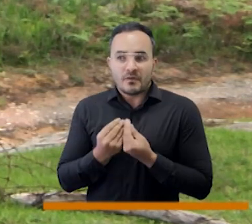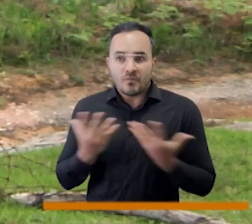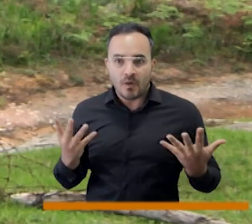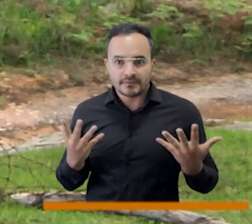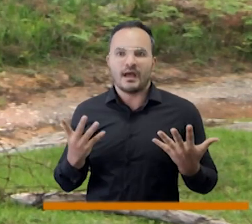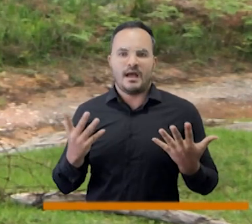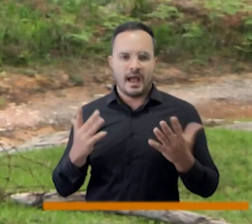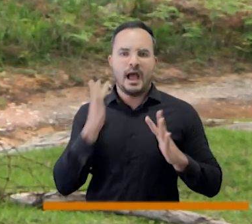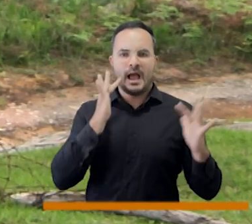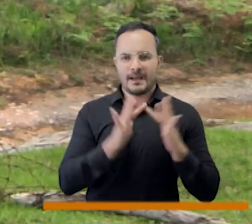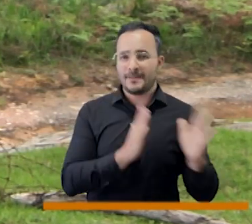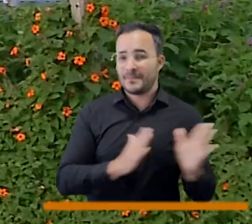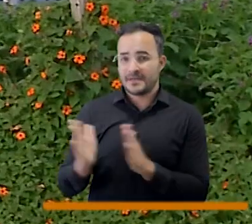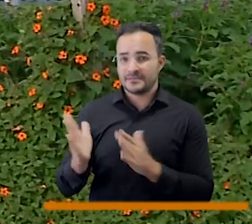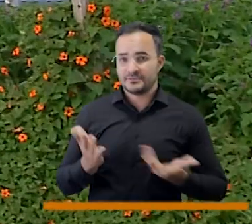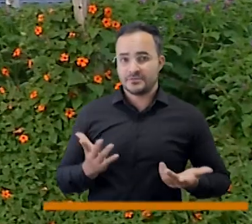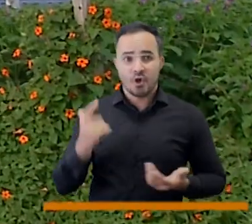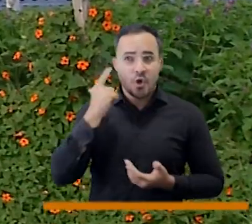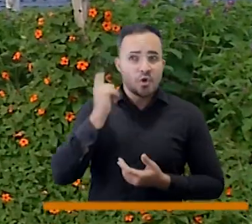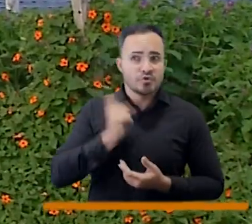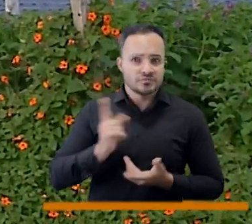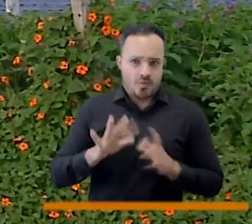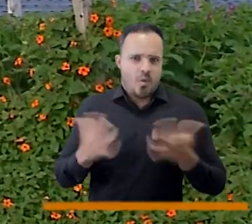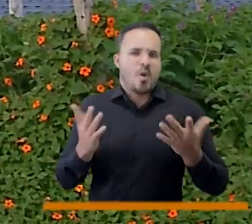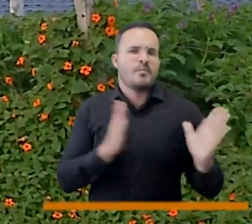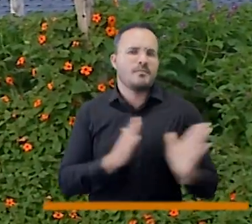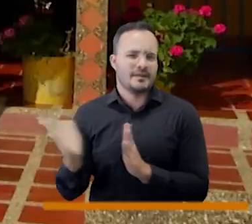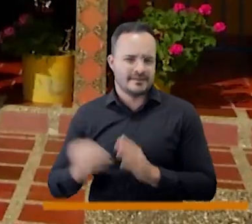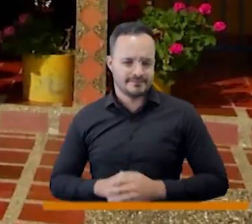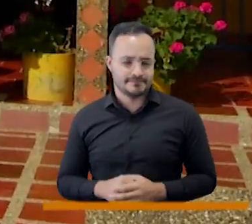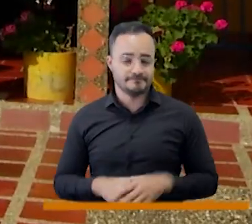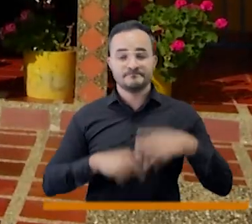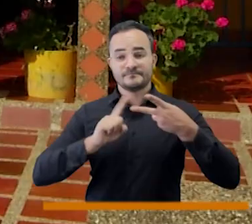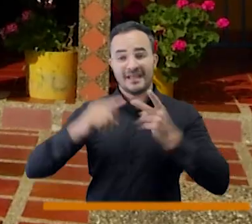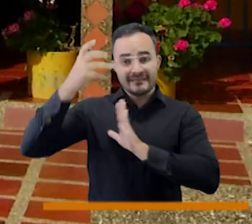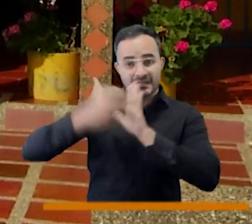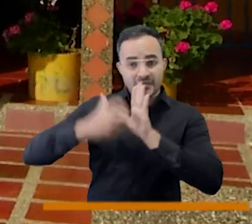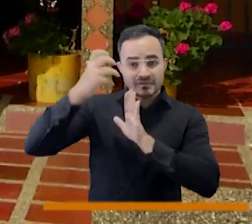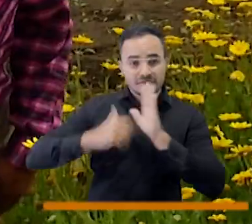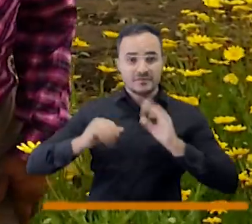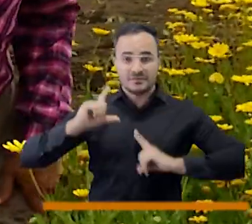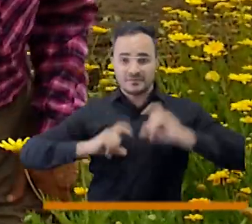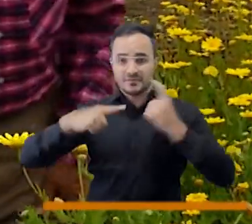poco vamos a saber cómo planear. Teniendo las densidades, hacer un diagnóstico correcto de